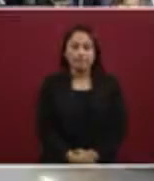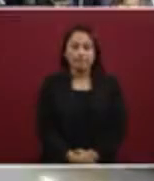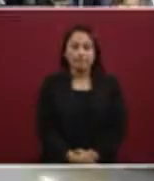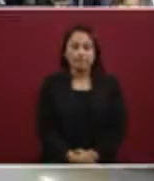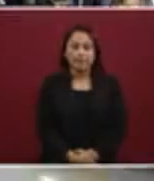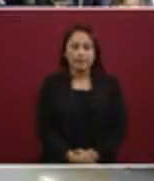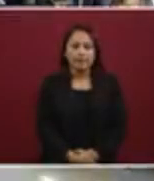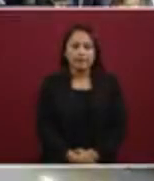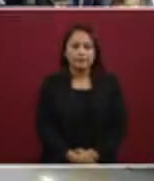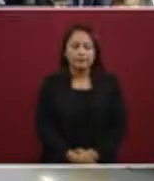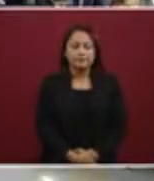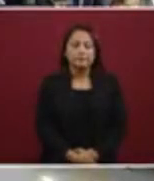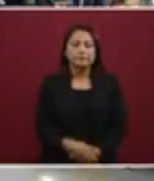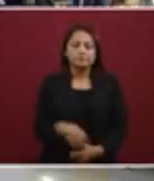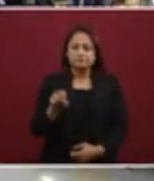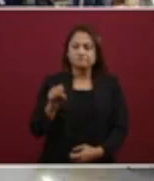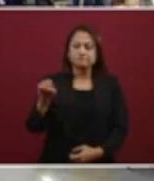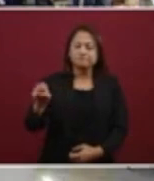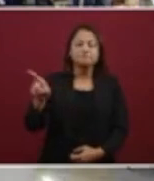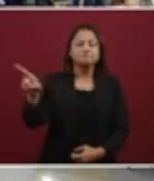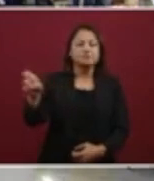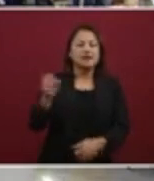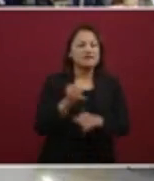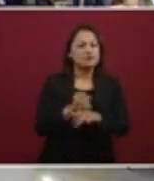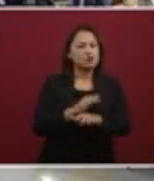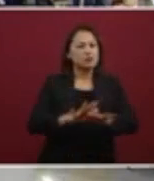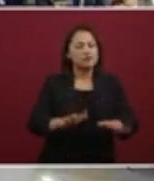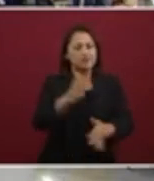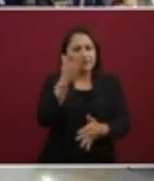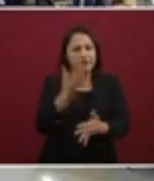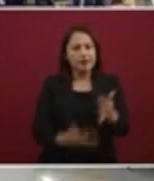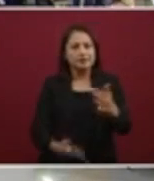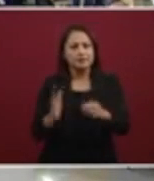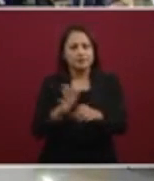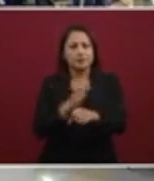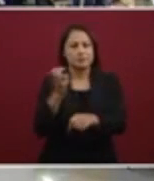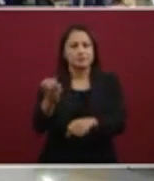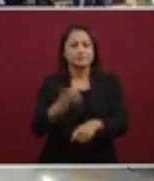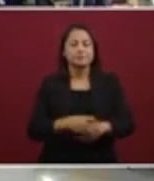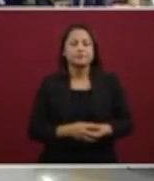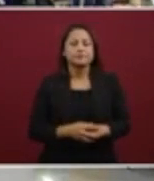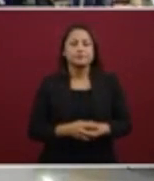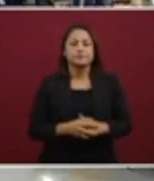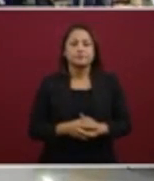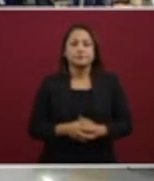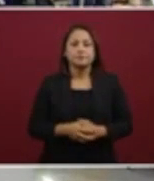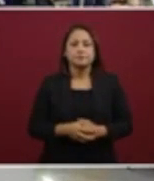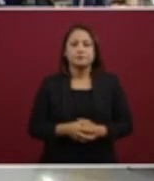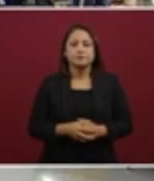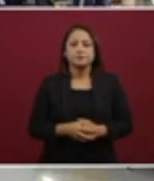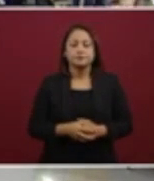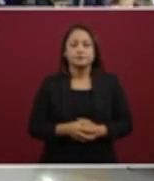por falta de información. ¿Los directores tienen falta de información? Sí,